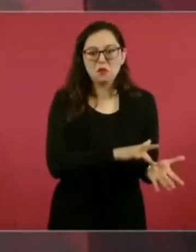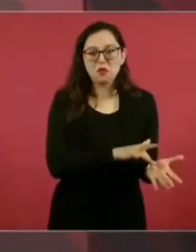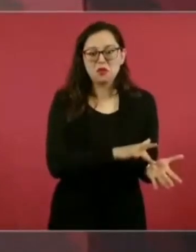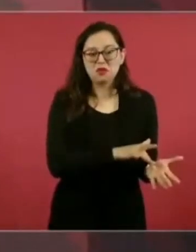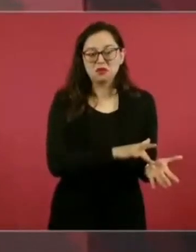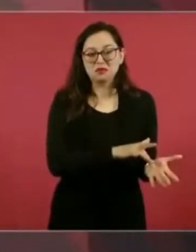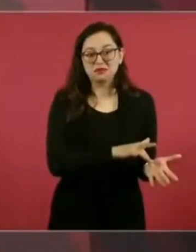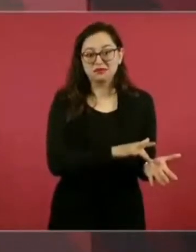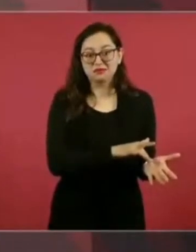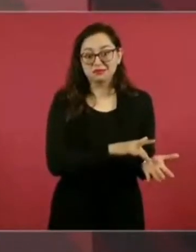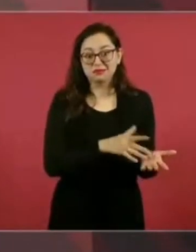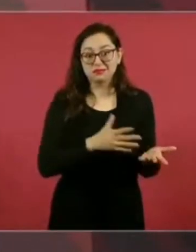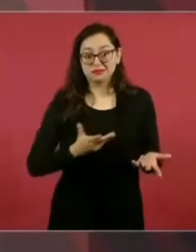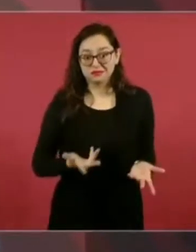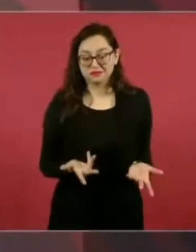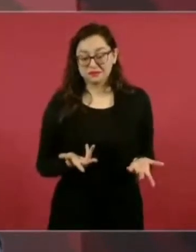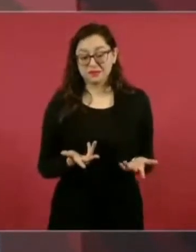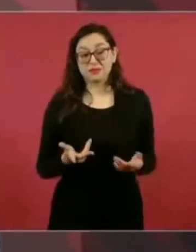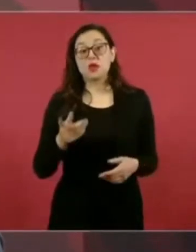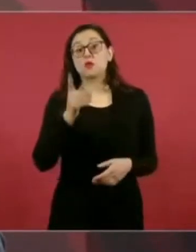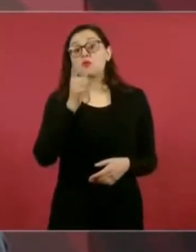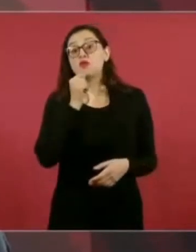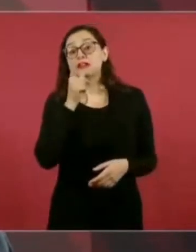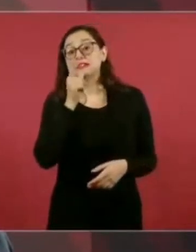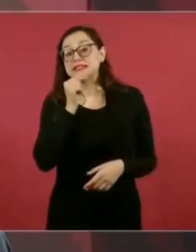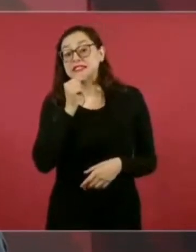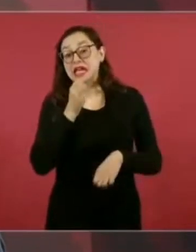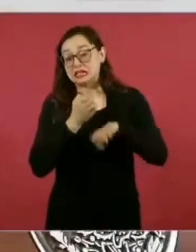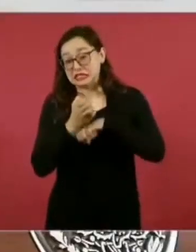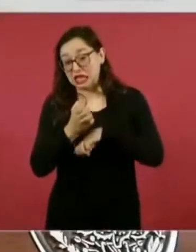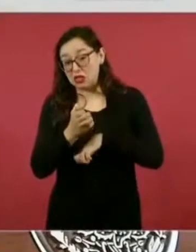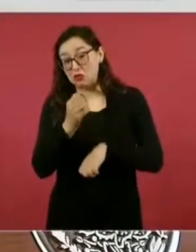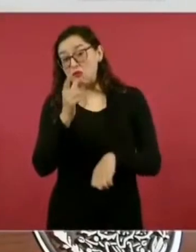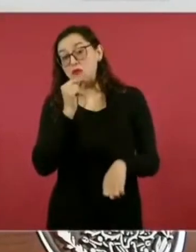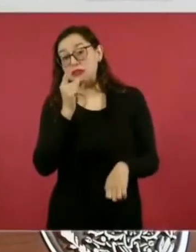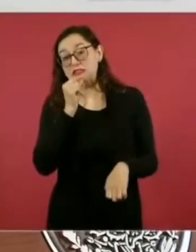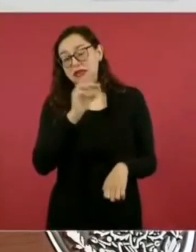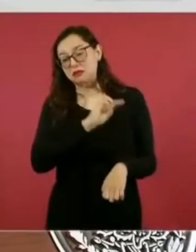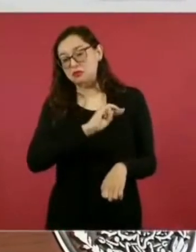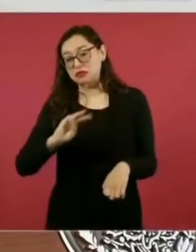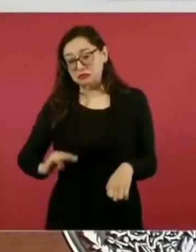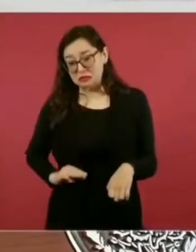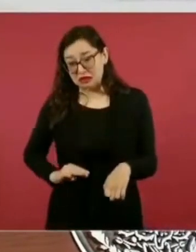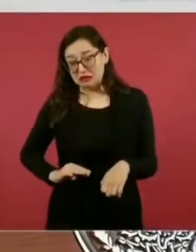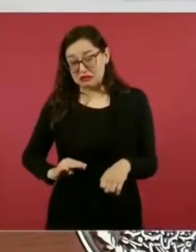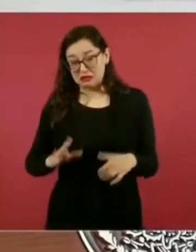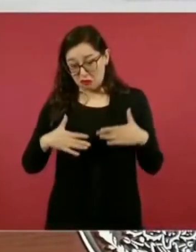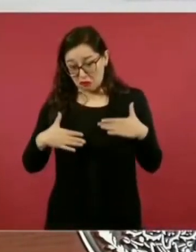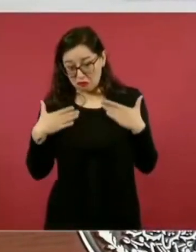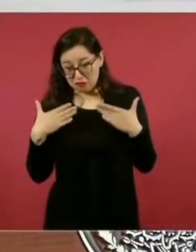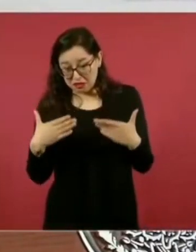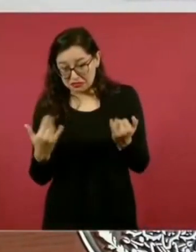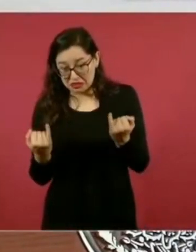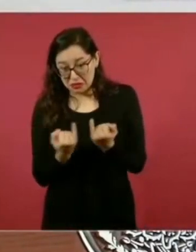mucho más que las policías estatales y mucho más que las policías municipales.